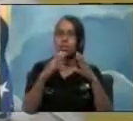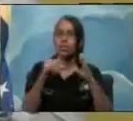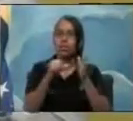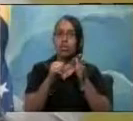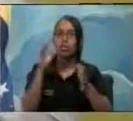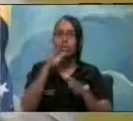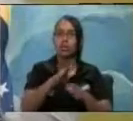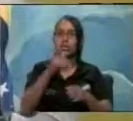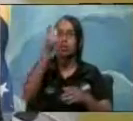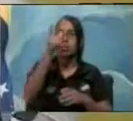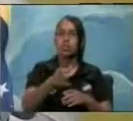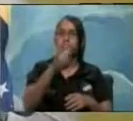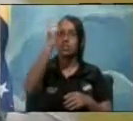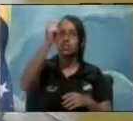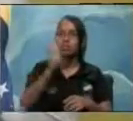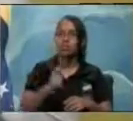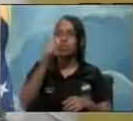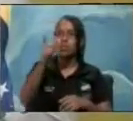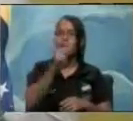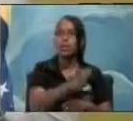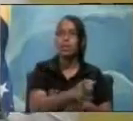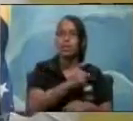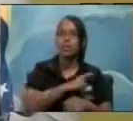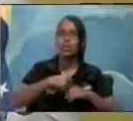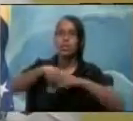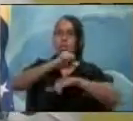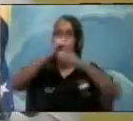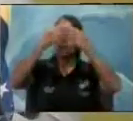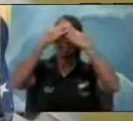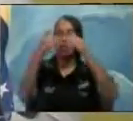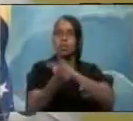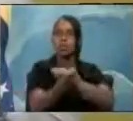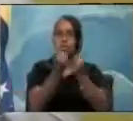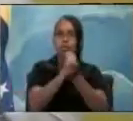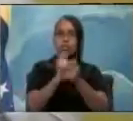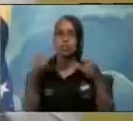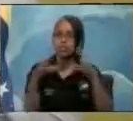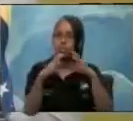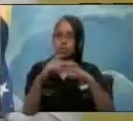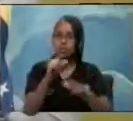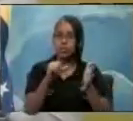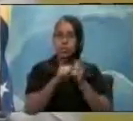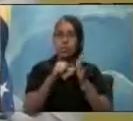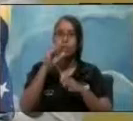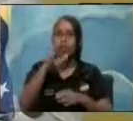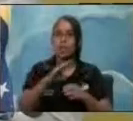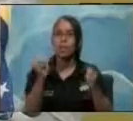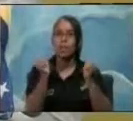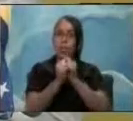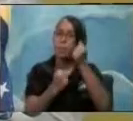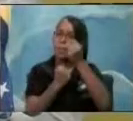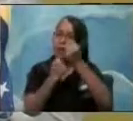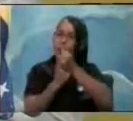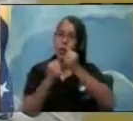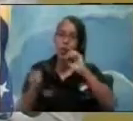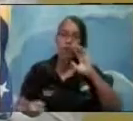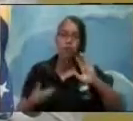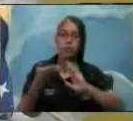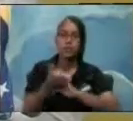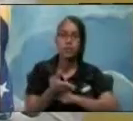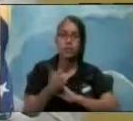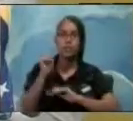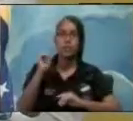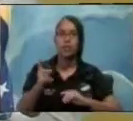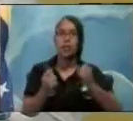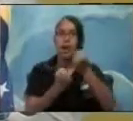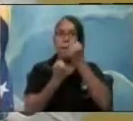son testimonio, son gente ungida, son gente que transforma la comunidad donde están, y con su aporte a la ofrenda misionera también